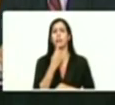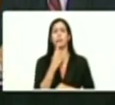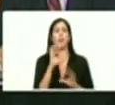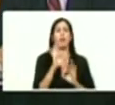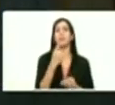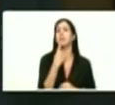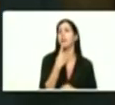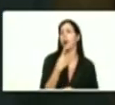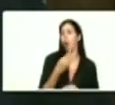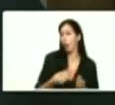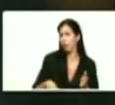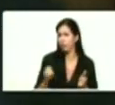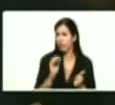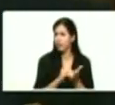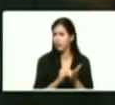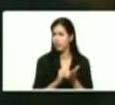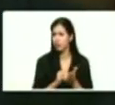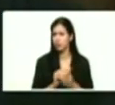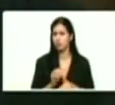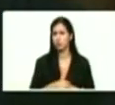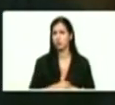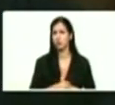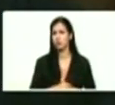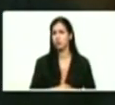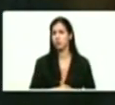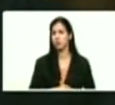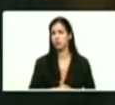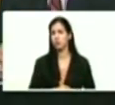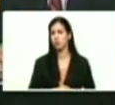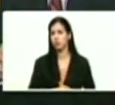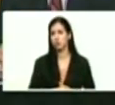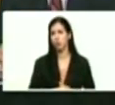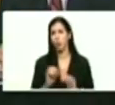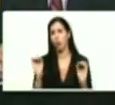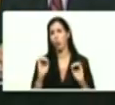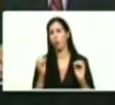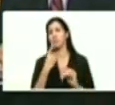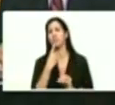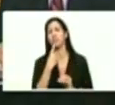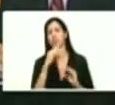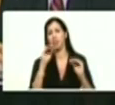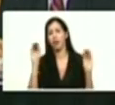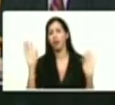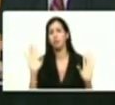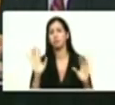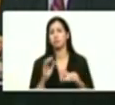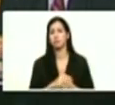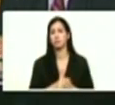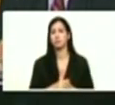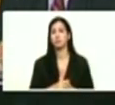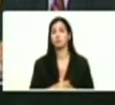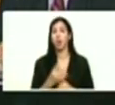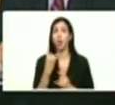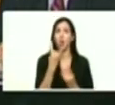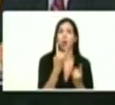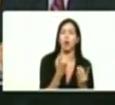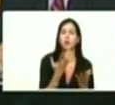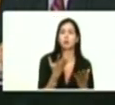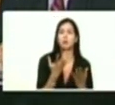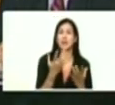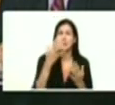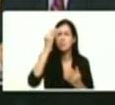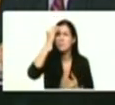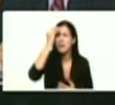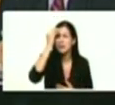caer otra vez o caiga en la tentación de